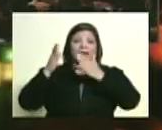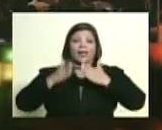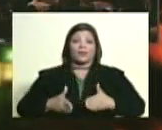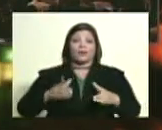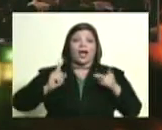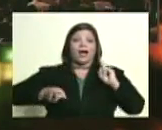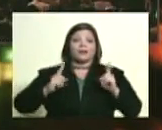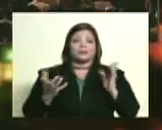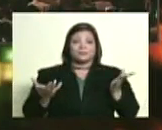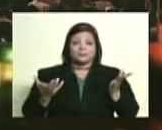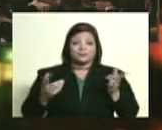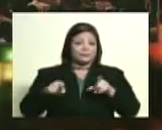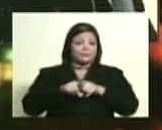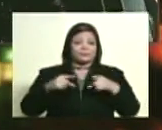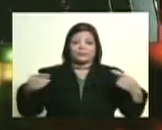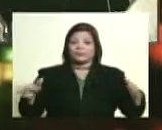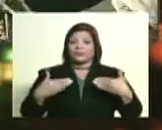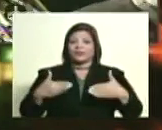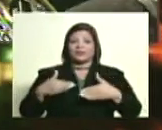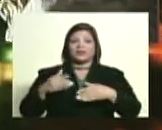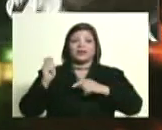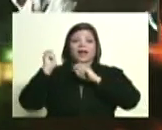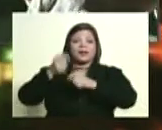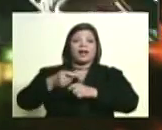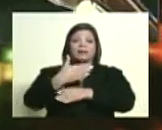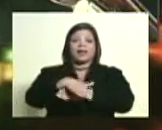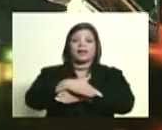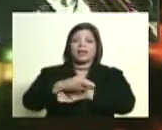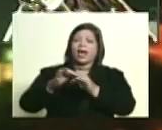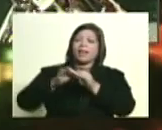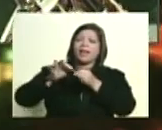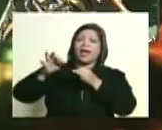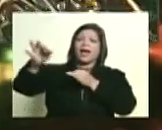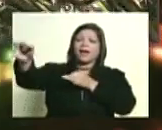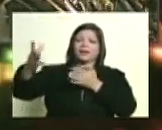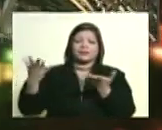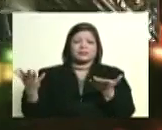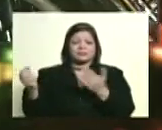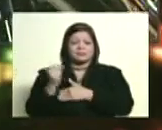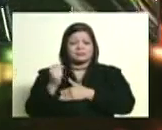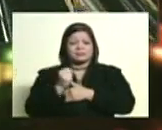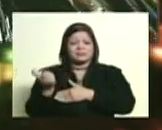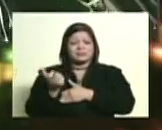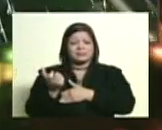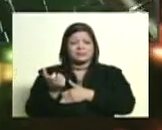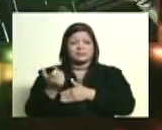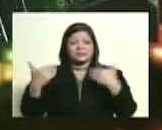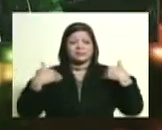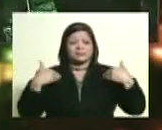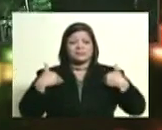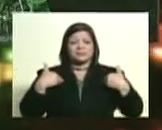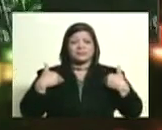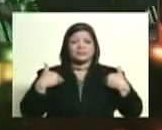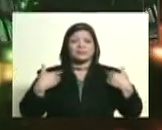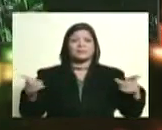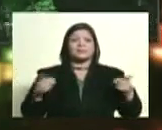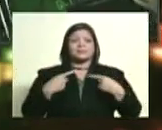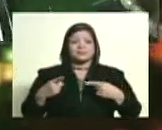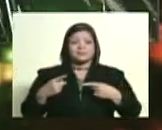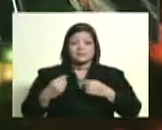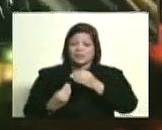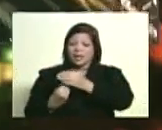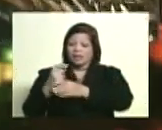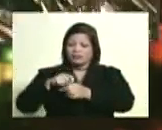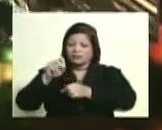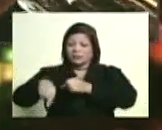de alguna manera, como lo decía alguien en su canción, lo mandan a pescar lejos, quedan en evidencia en el Guatuyuseí, sembrar los árboles